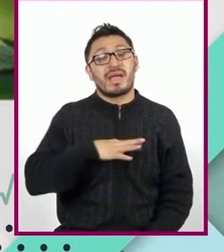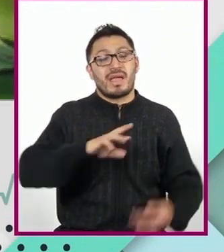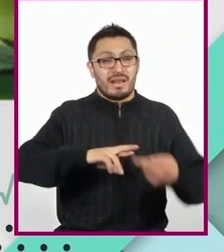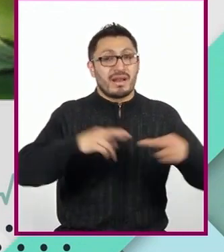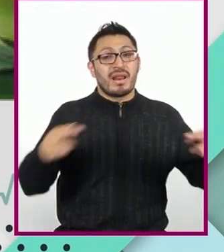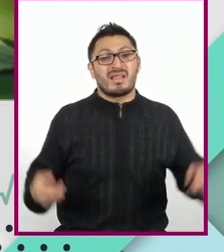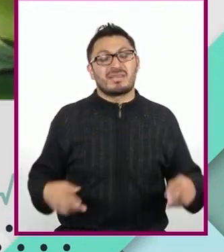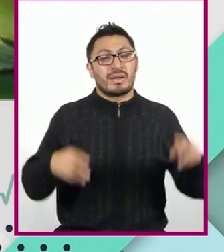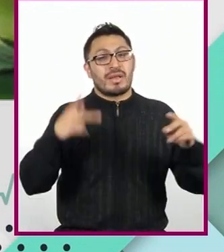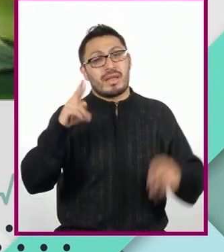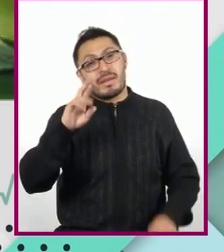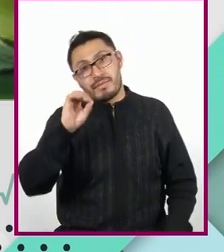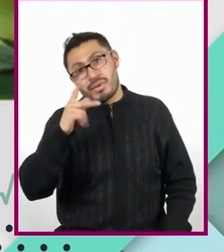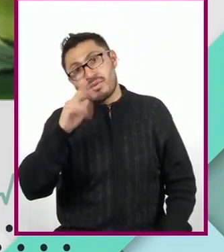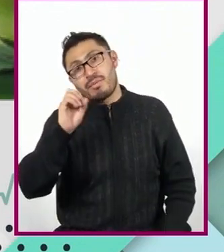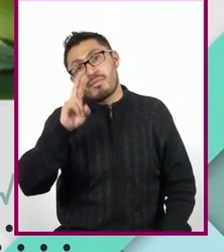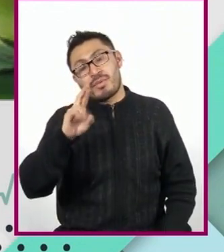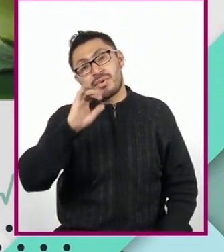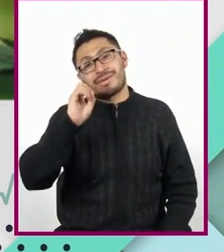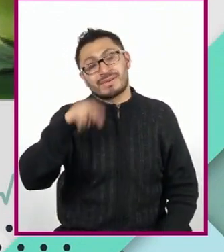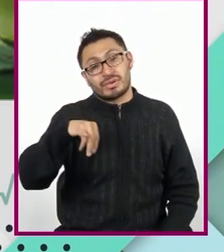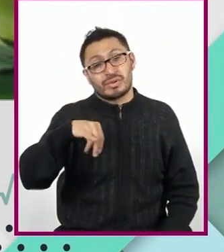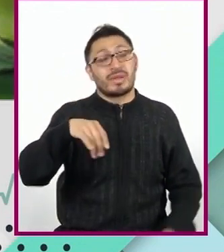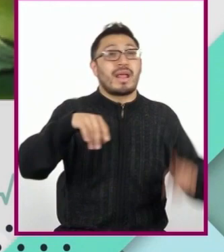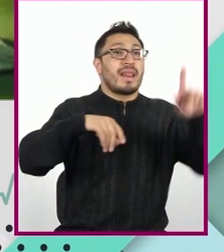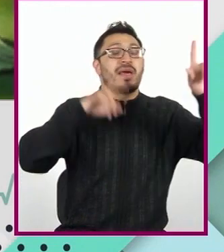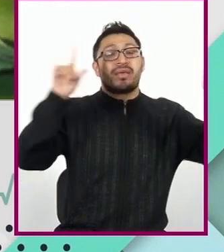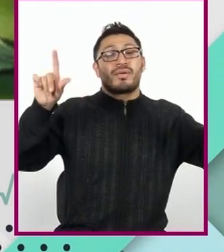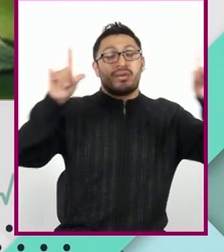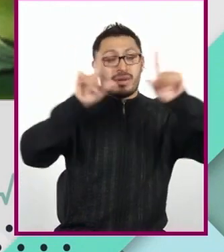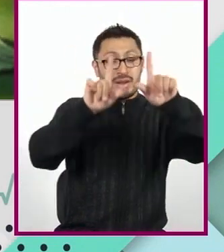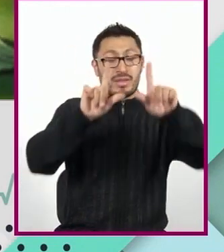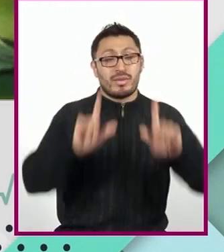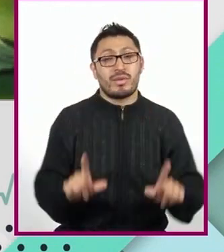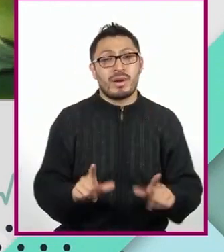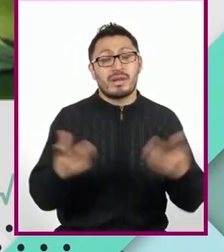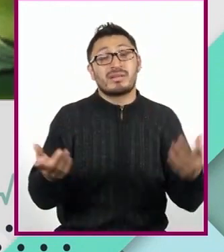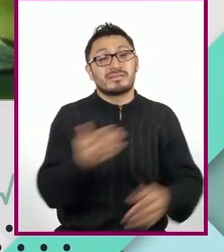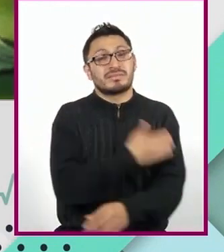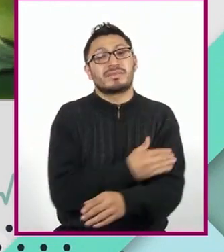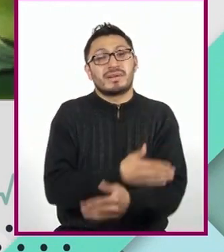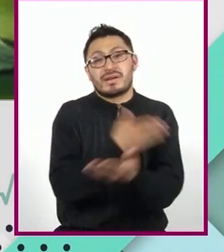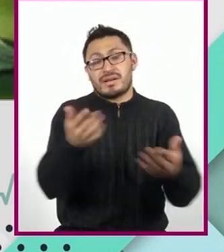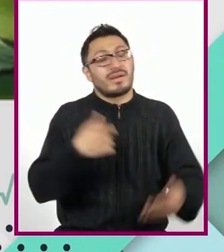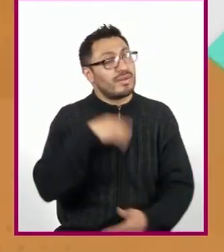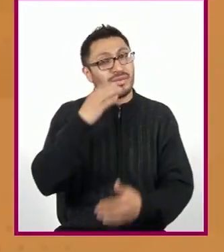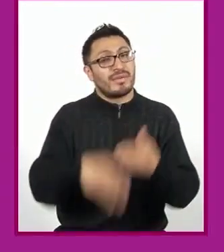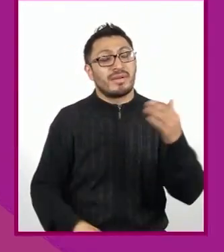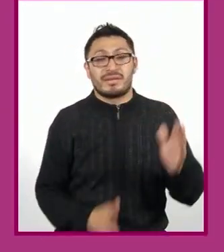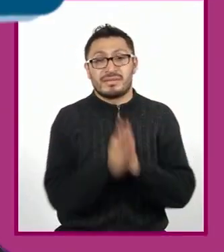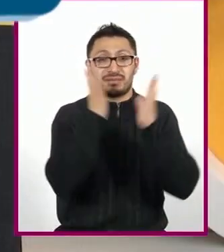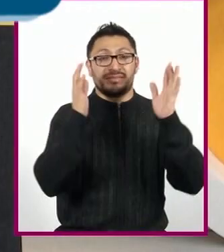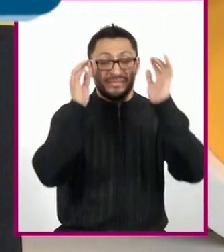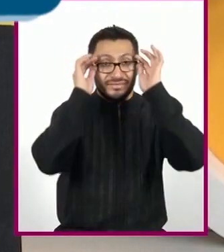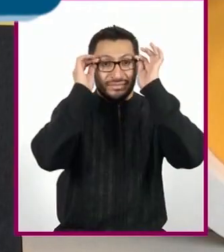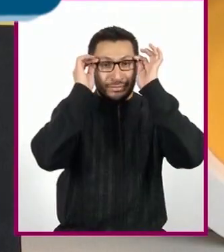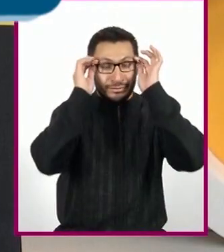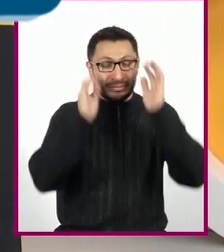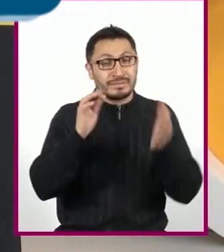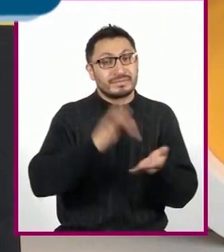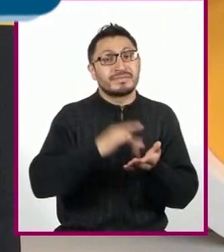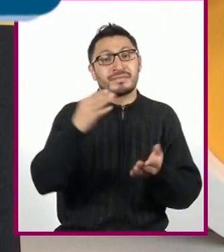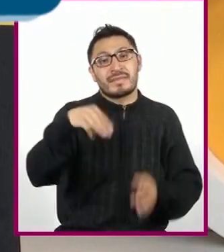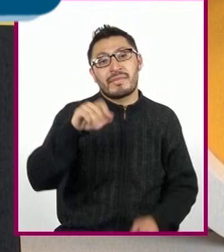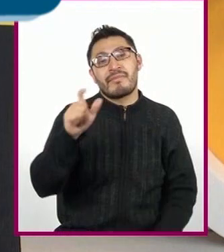de proporcionalidad entre los lados correspondientes. Compañeros y compañeras, hasta aquí termina mi participación.